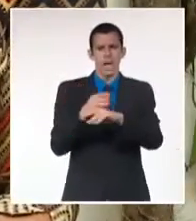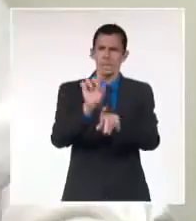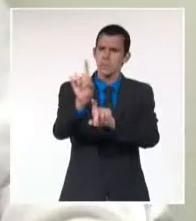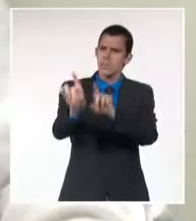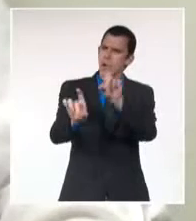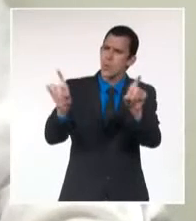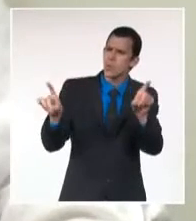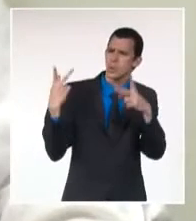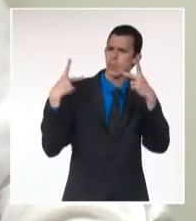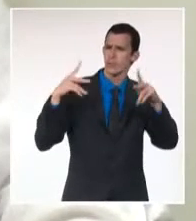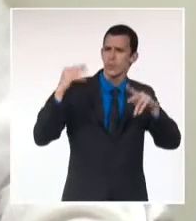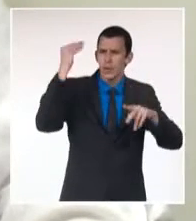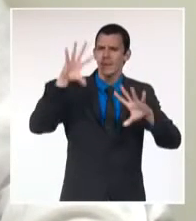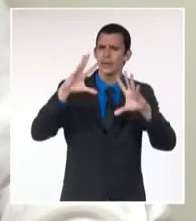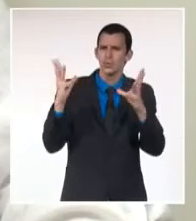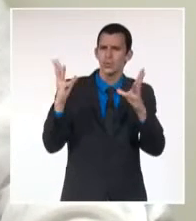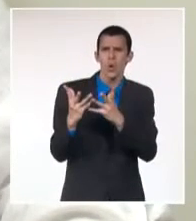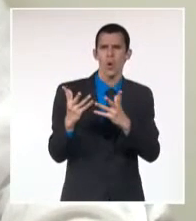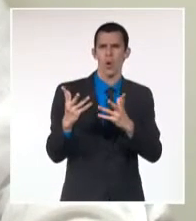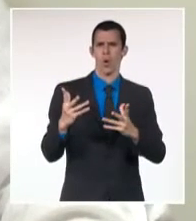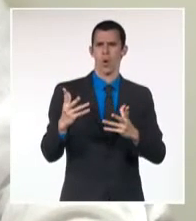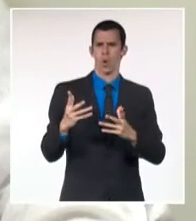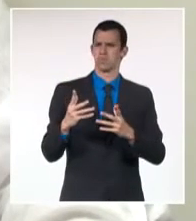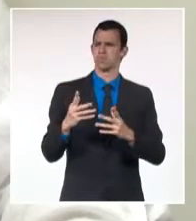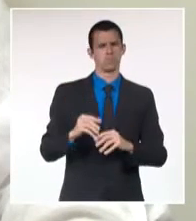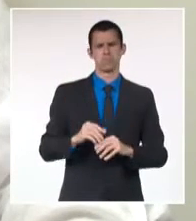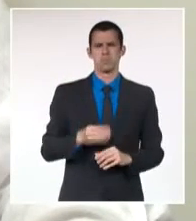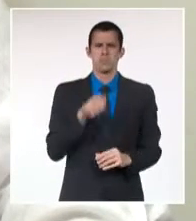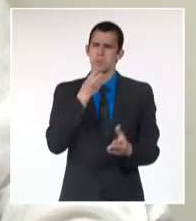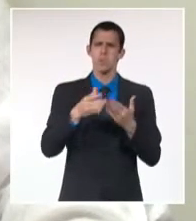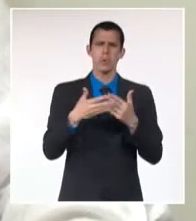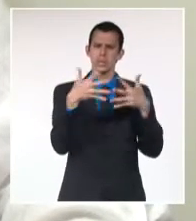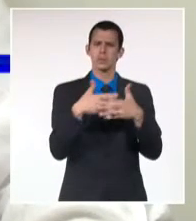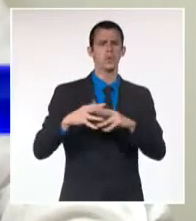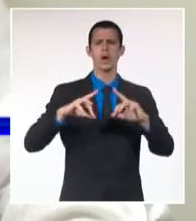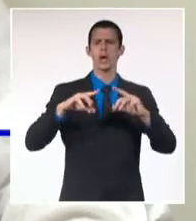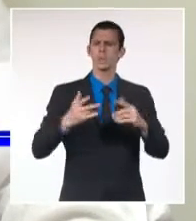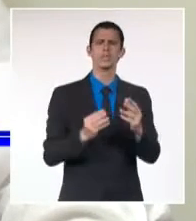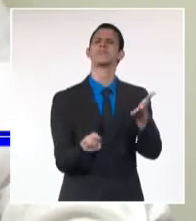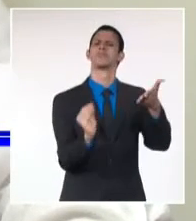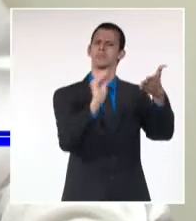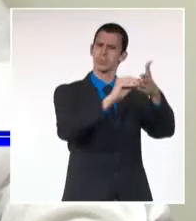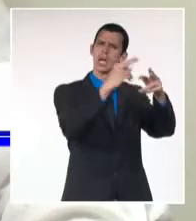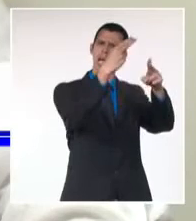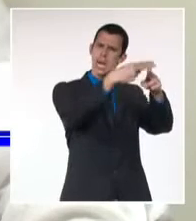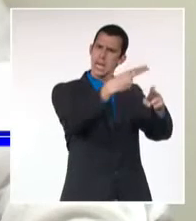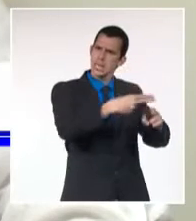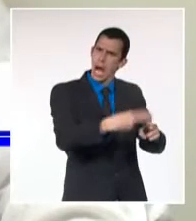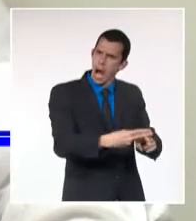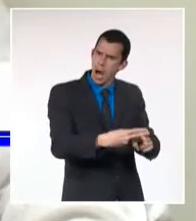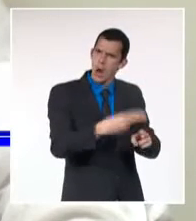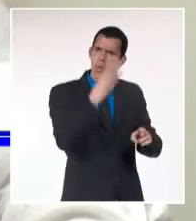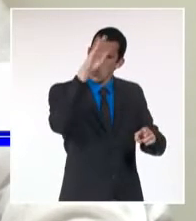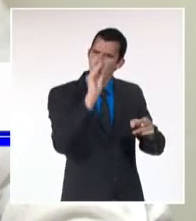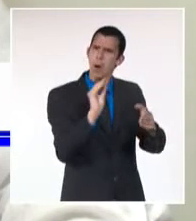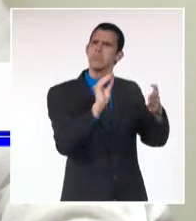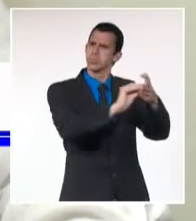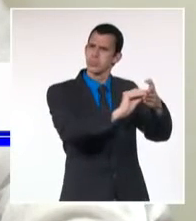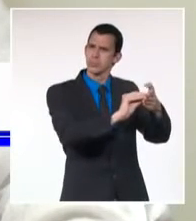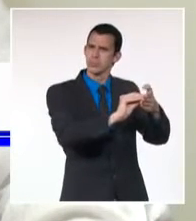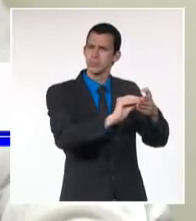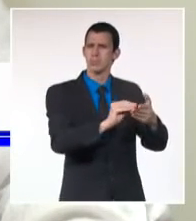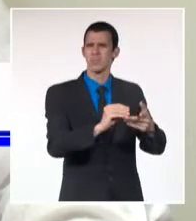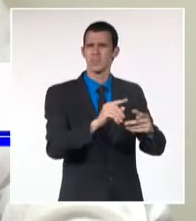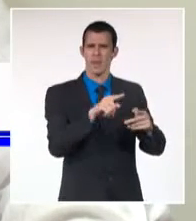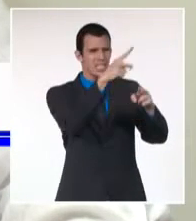terrorismo. La decisión muestra también irrespeto hacia terceros, sean quienes sean. Están las instituciones y las personas que